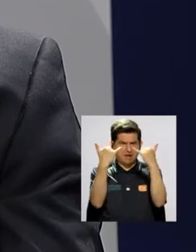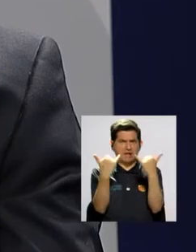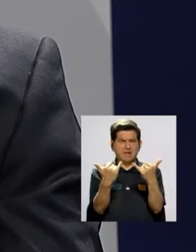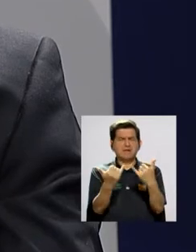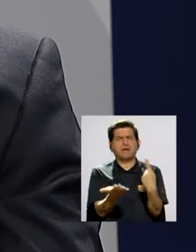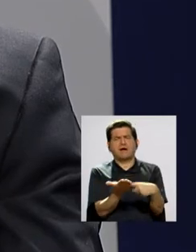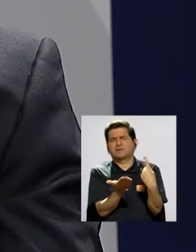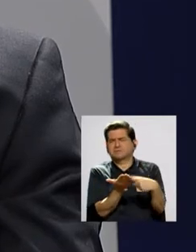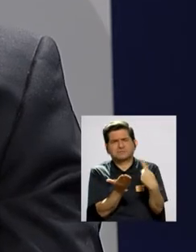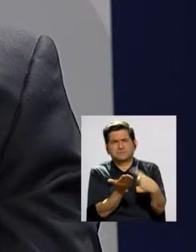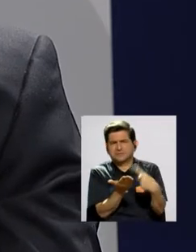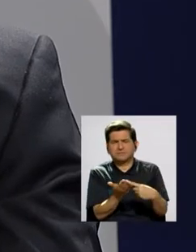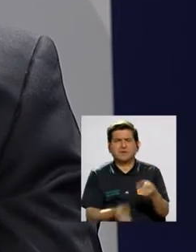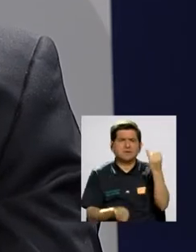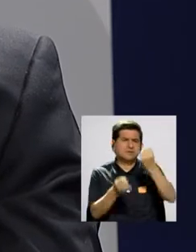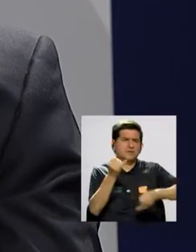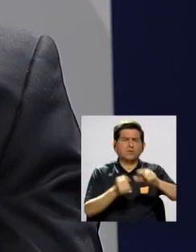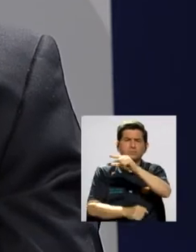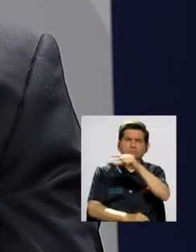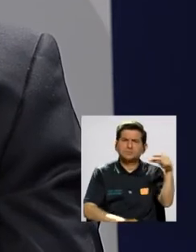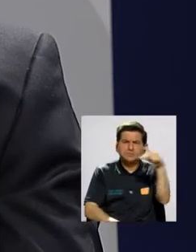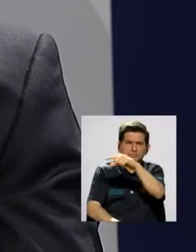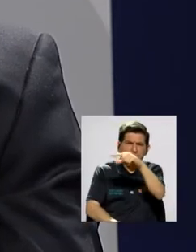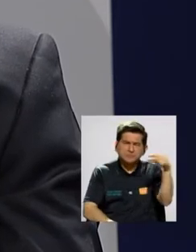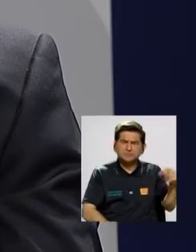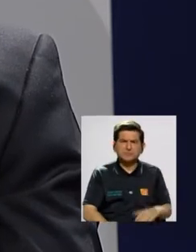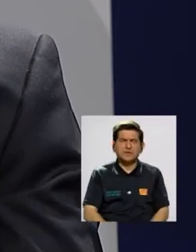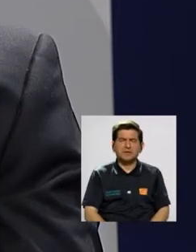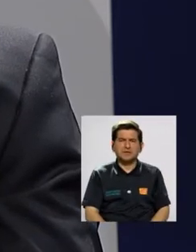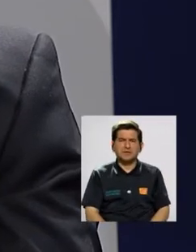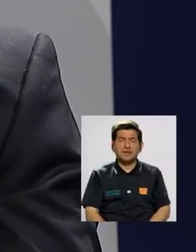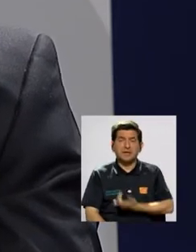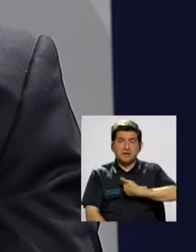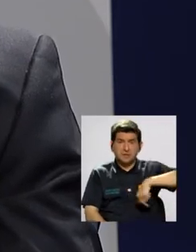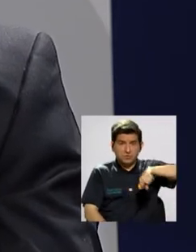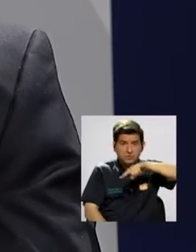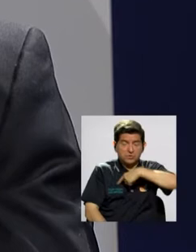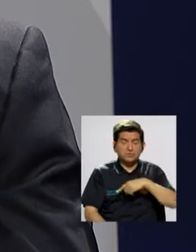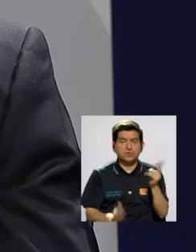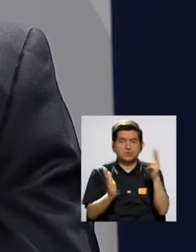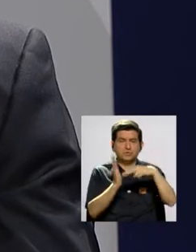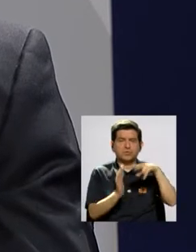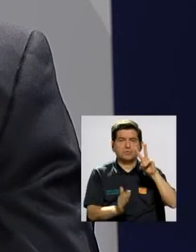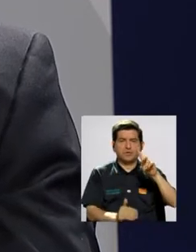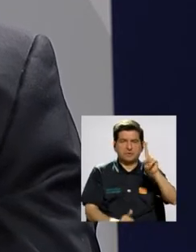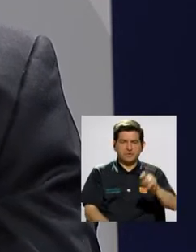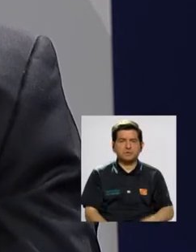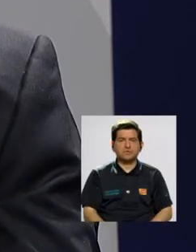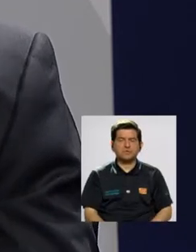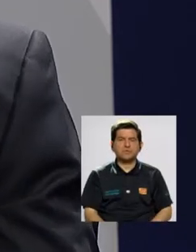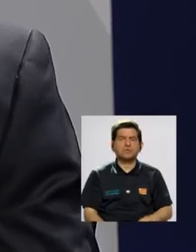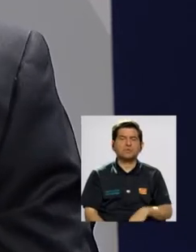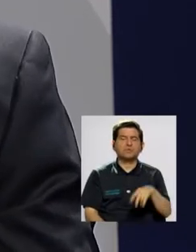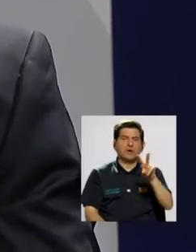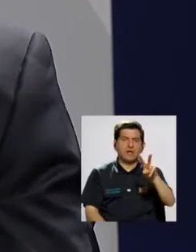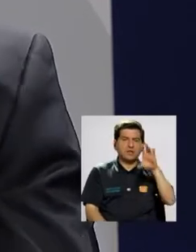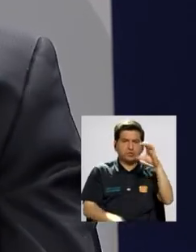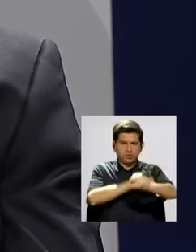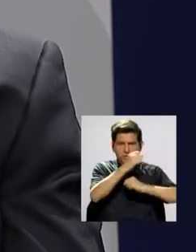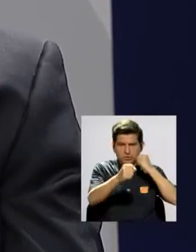en el debate de las últimas semanas, el que nos enrumbamos en 2021 hacia la celebración del Bicentenario,